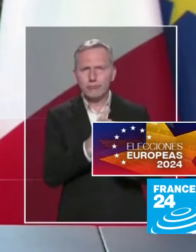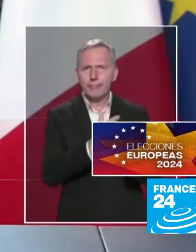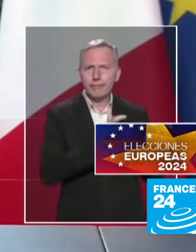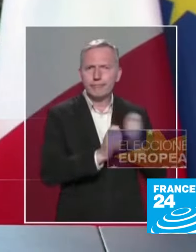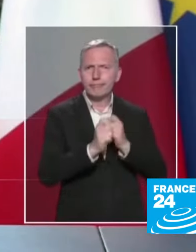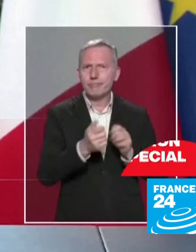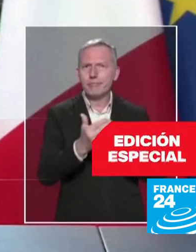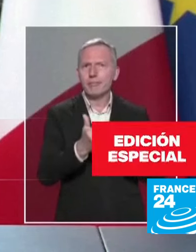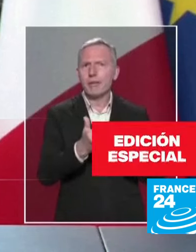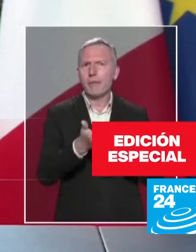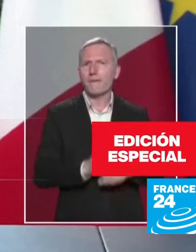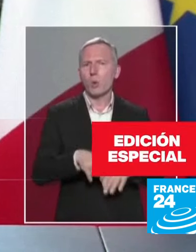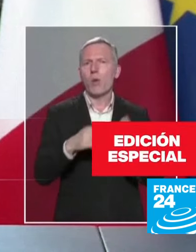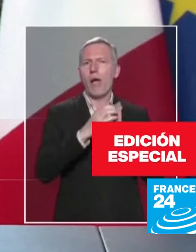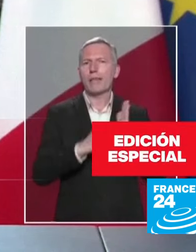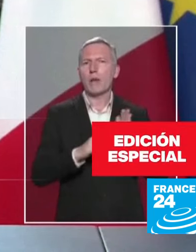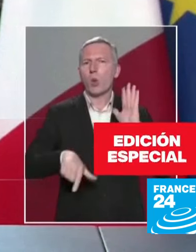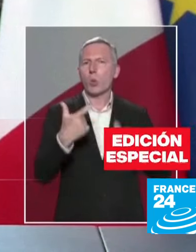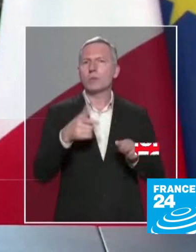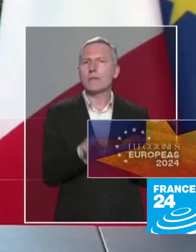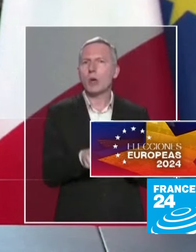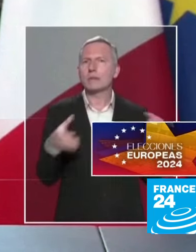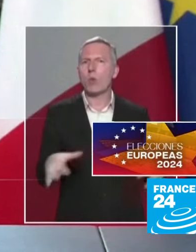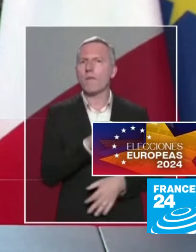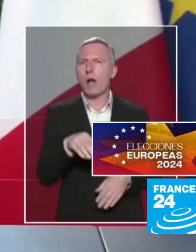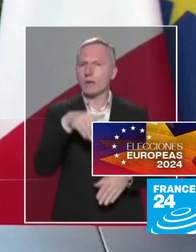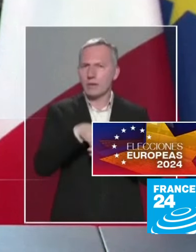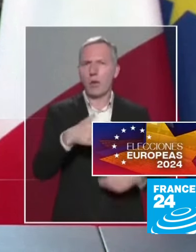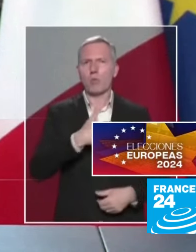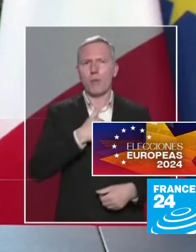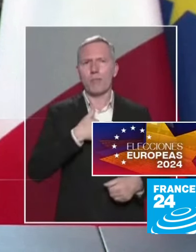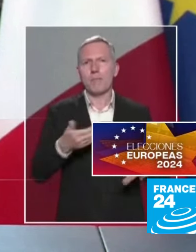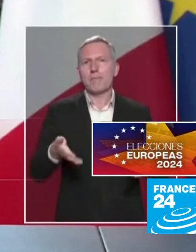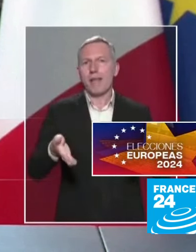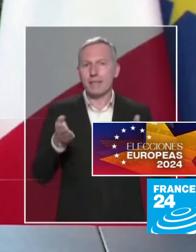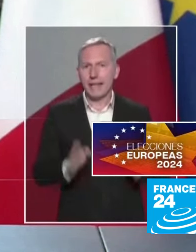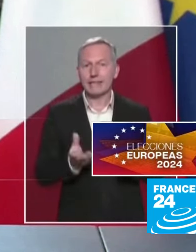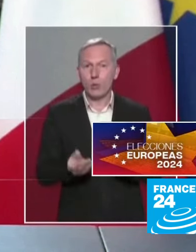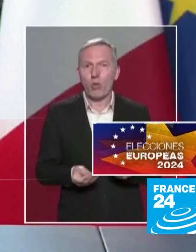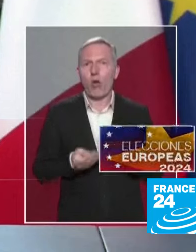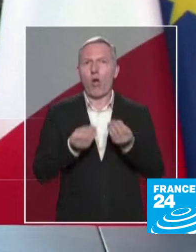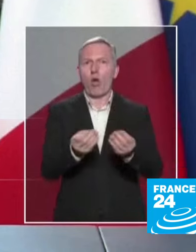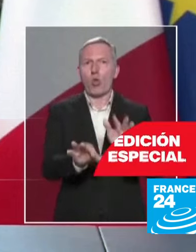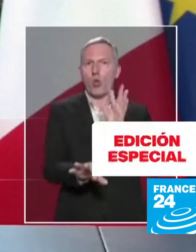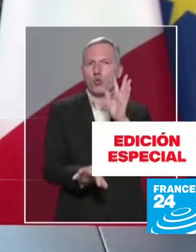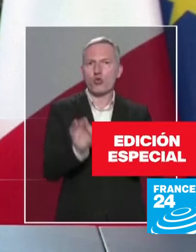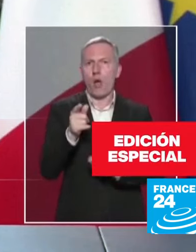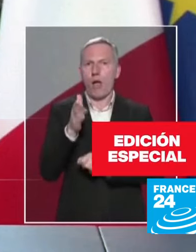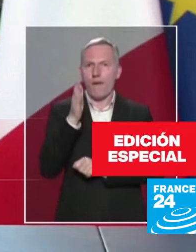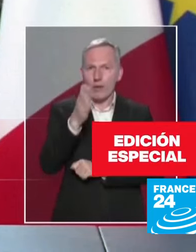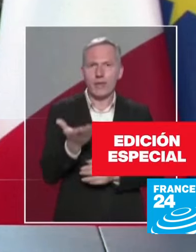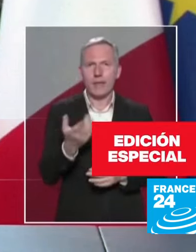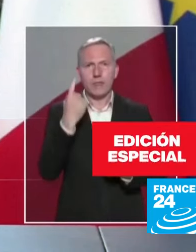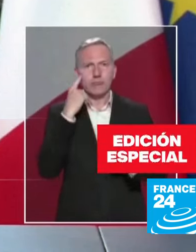algún partido entre comillas democrático y por lo menos muchas personas de izquierdas me habían comentado que ya se había un enfrentamiento